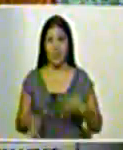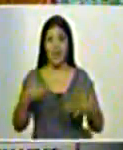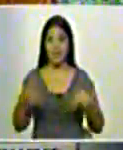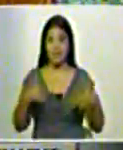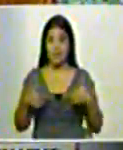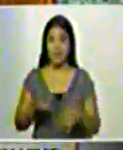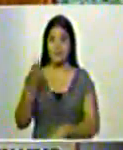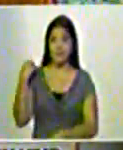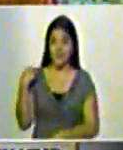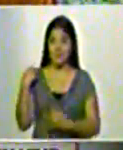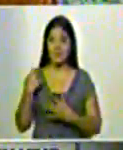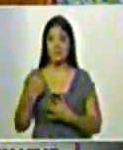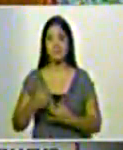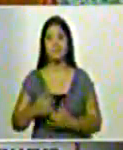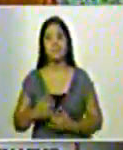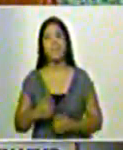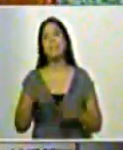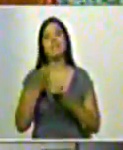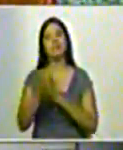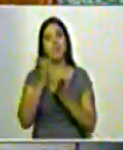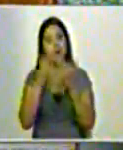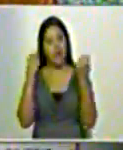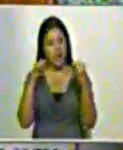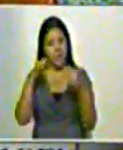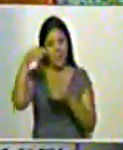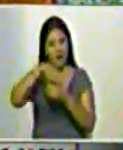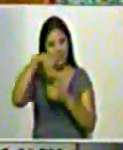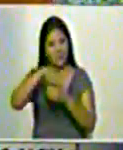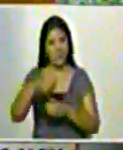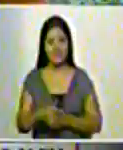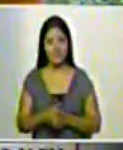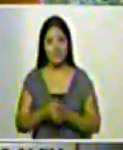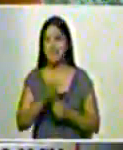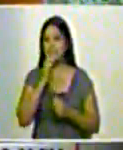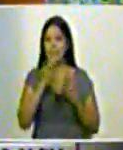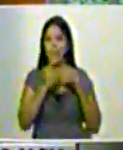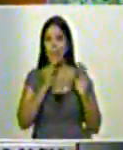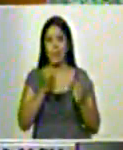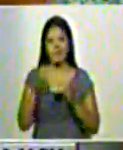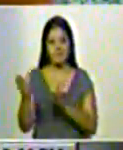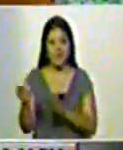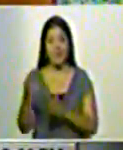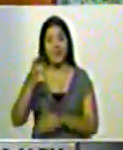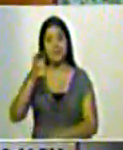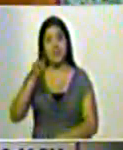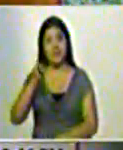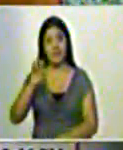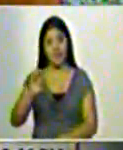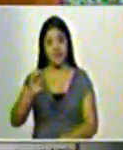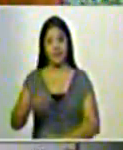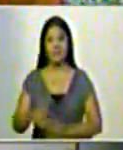ayer sobre el simulacro electoral organizado por el CNE,